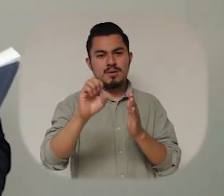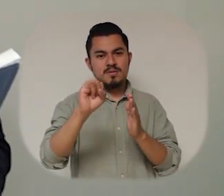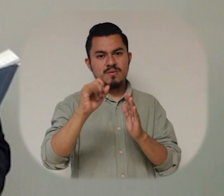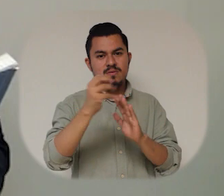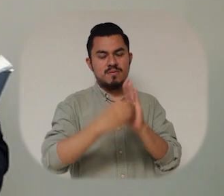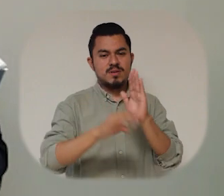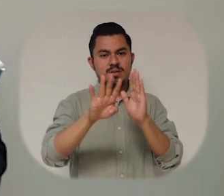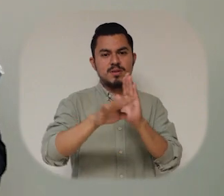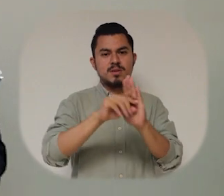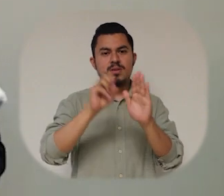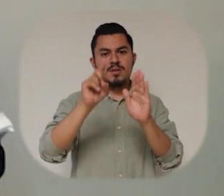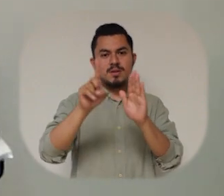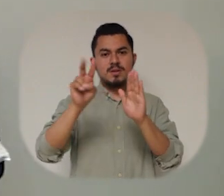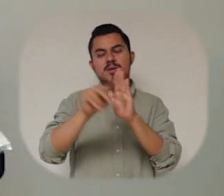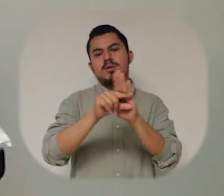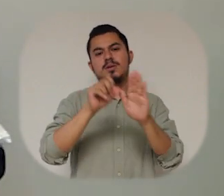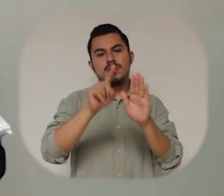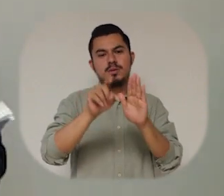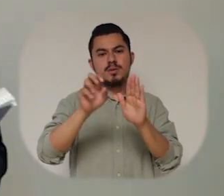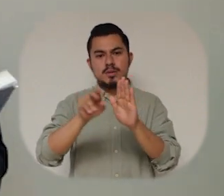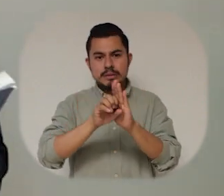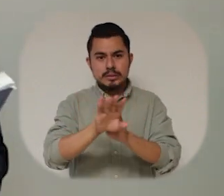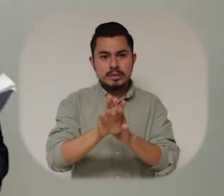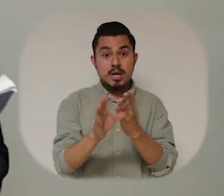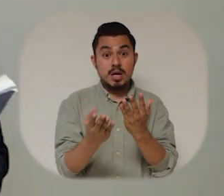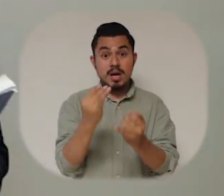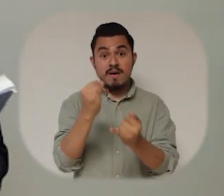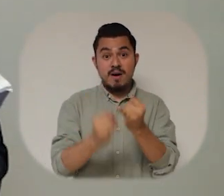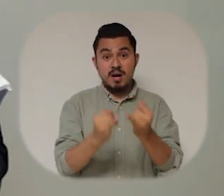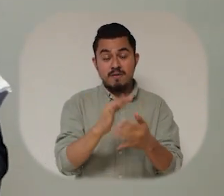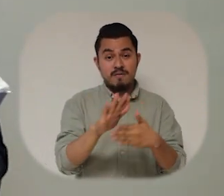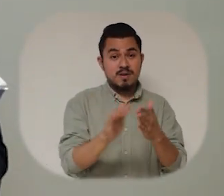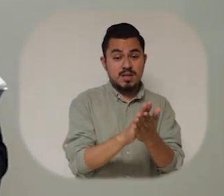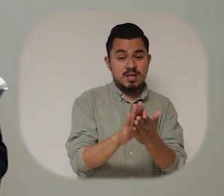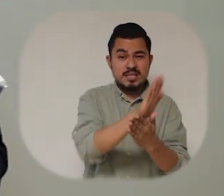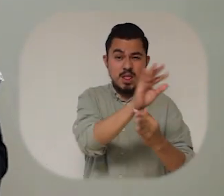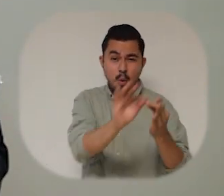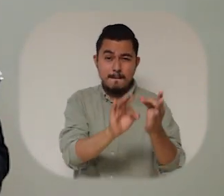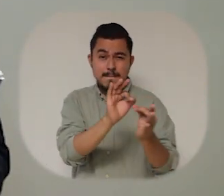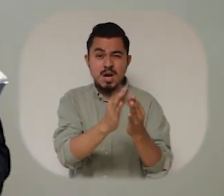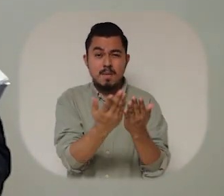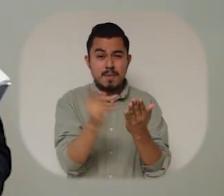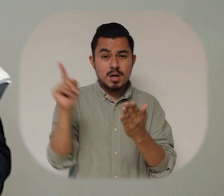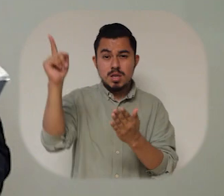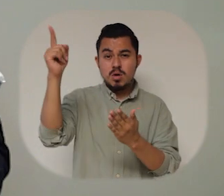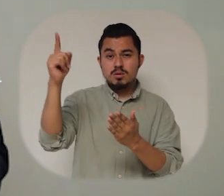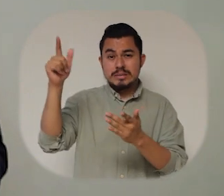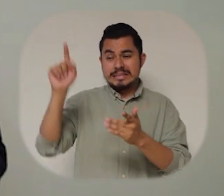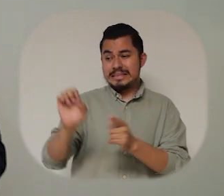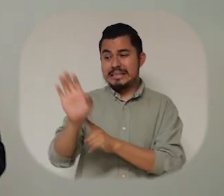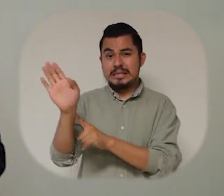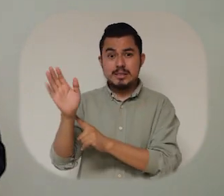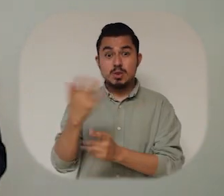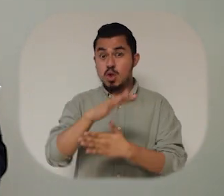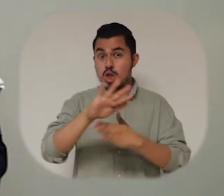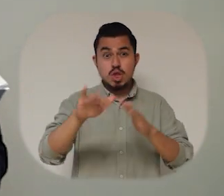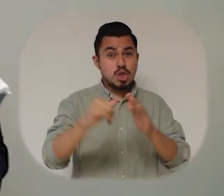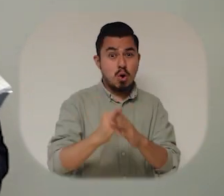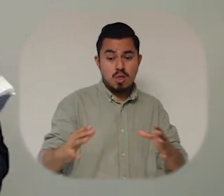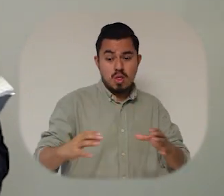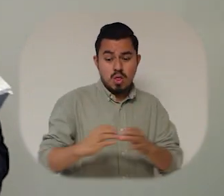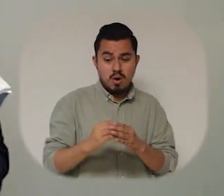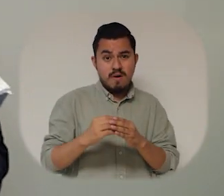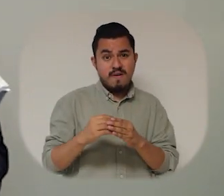de perfeccionar a los santos para la obra del ministerio, para la edificación del cuerpo de Cristo, hasta que todos lleguemos a la unidad de la fe y